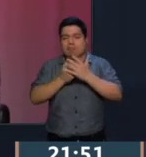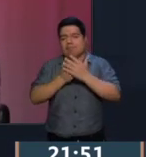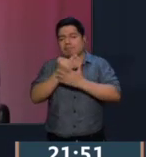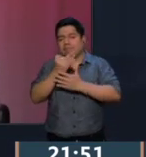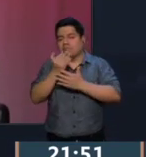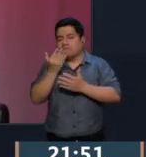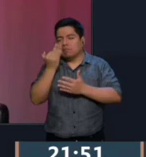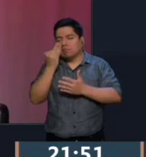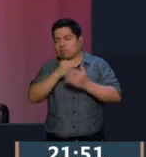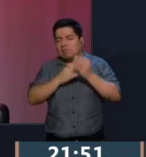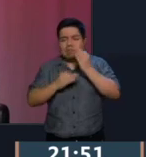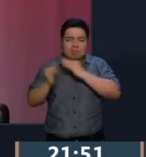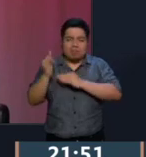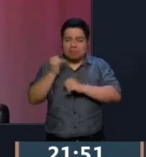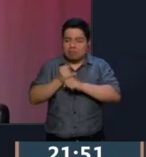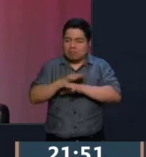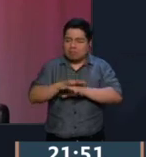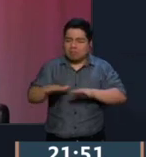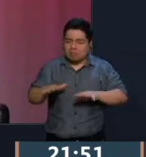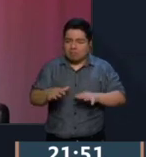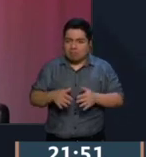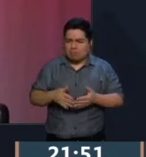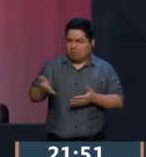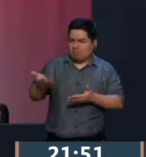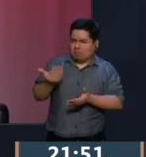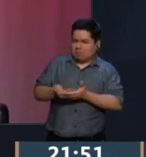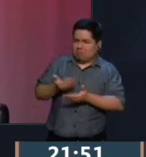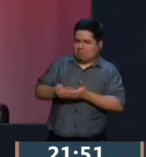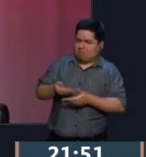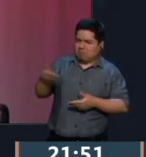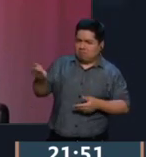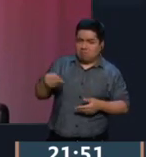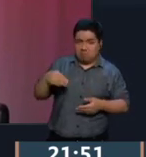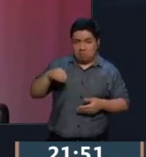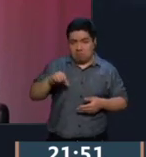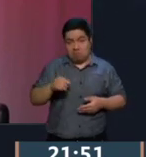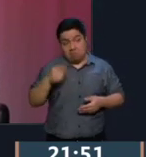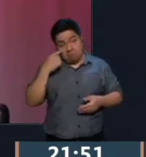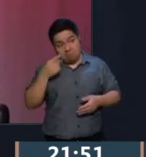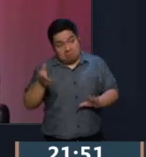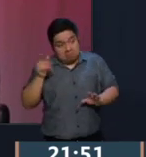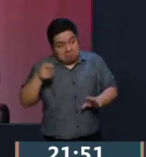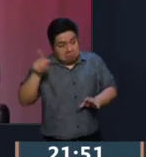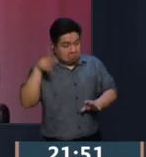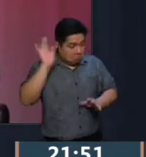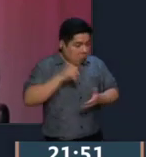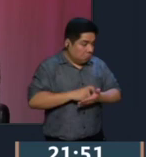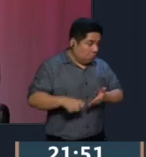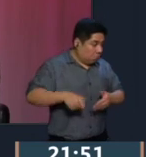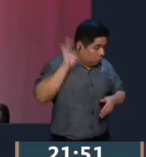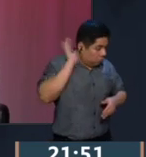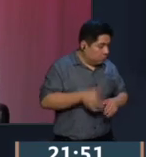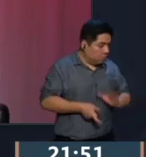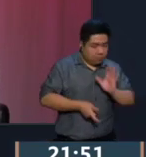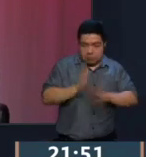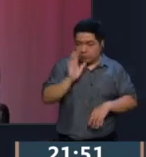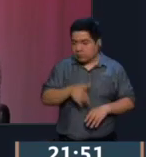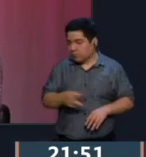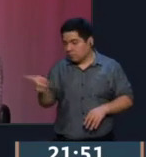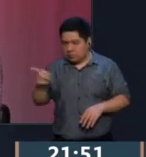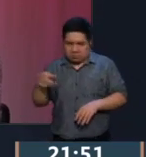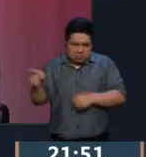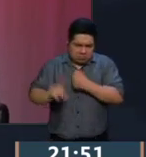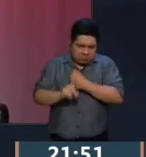información. O sea, es Eso ya es evidente que asunto están- del secretario de Finanzas de MC que compra caro. Pero eso tienes que revisarlo, No, platicarlo con él nosotros no